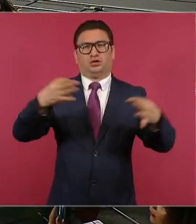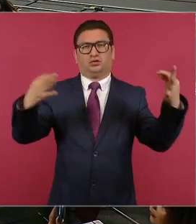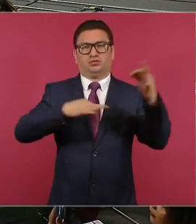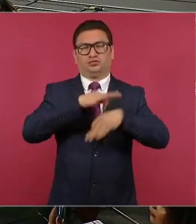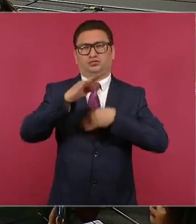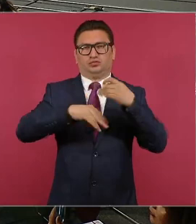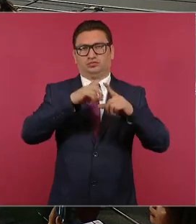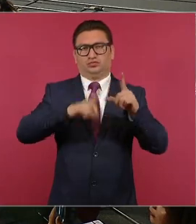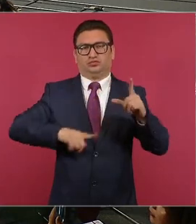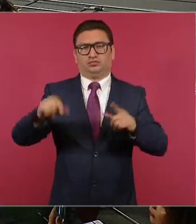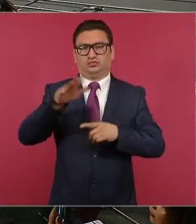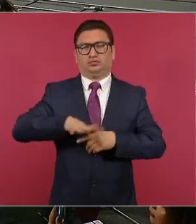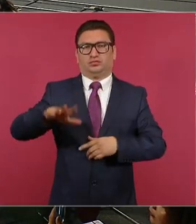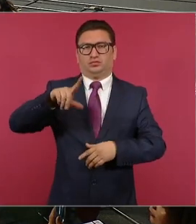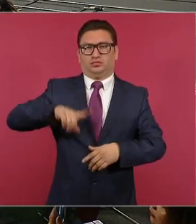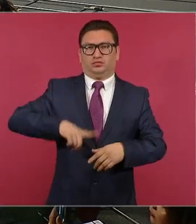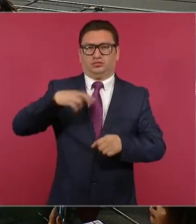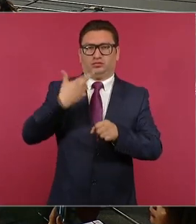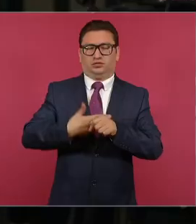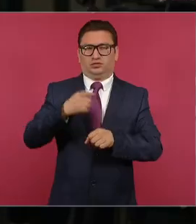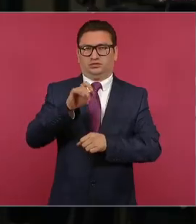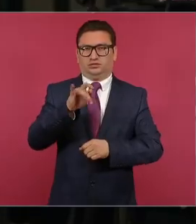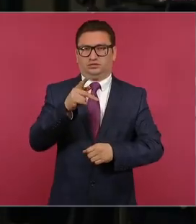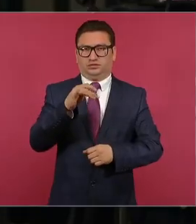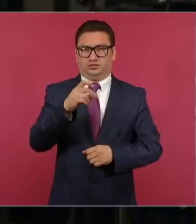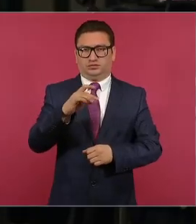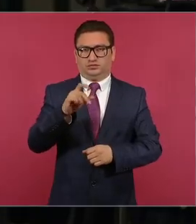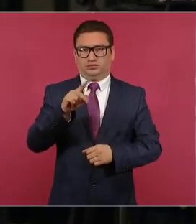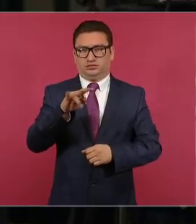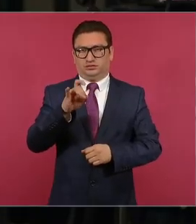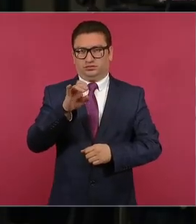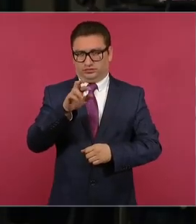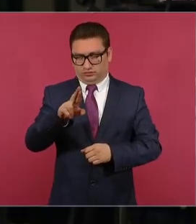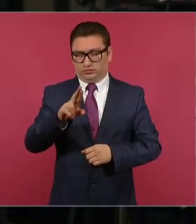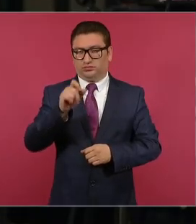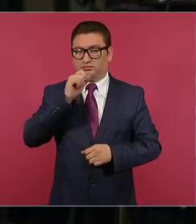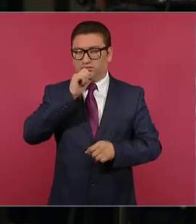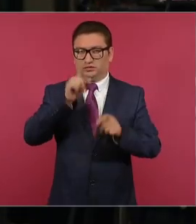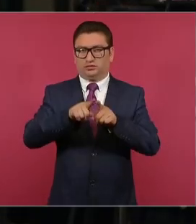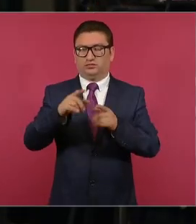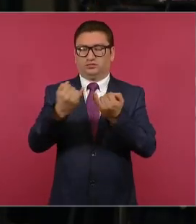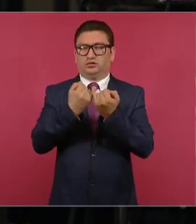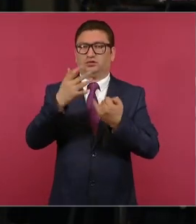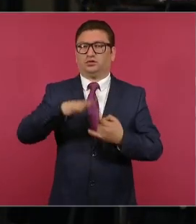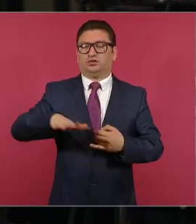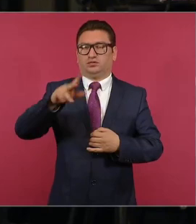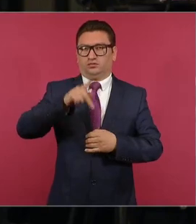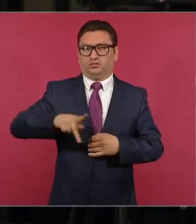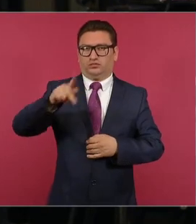país, incluido el gobernador Sergio Salvador Céspedes. La población de